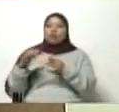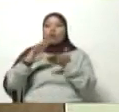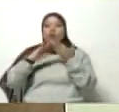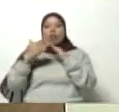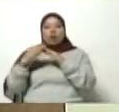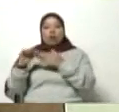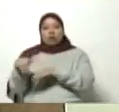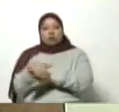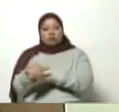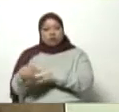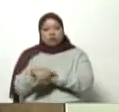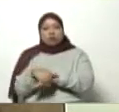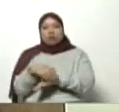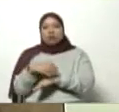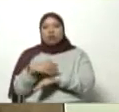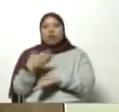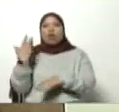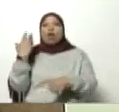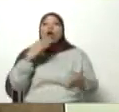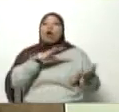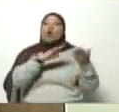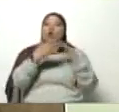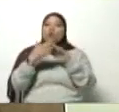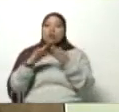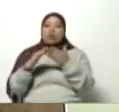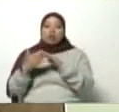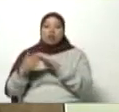de comunidad,